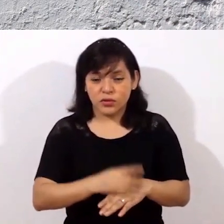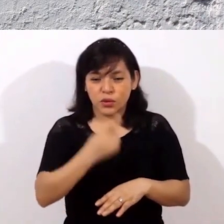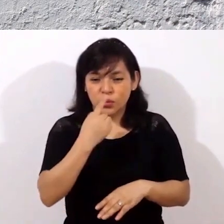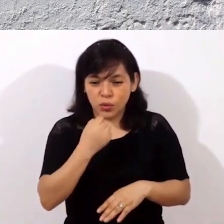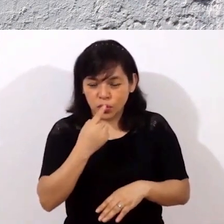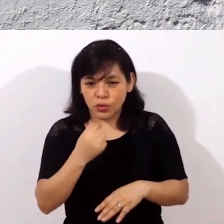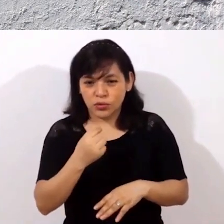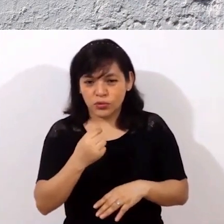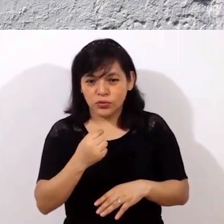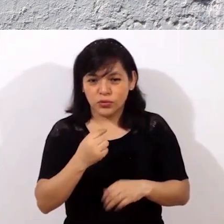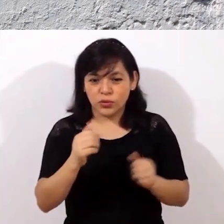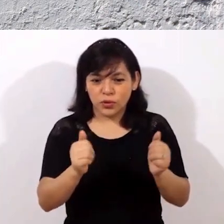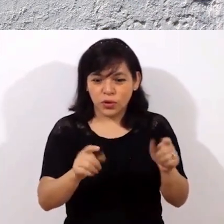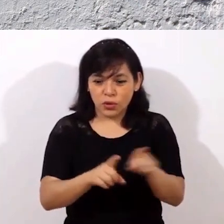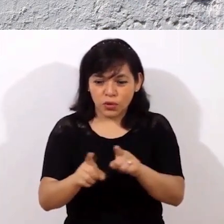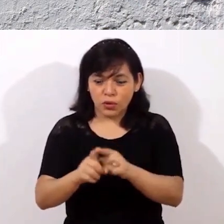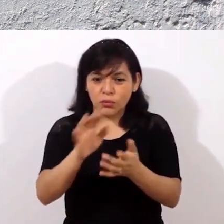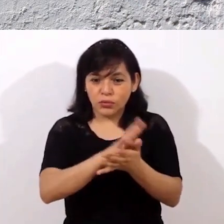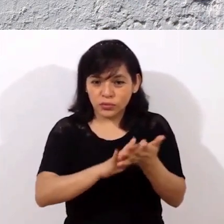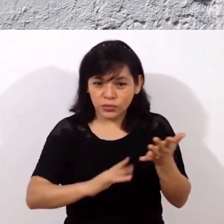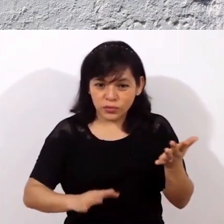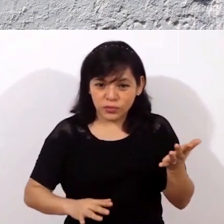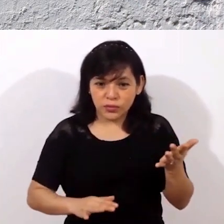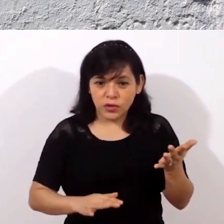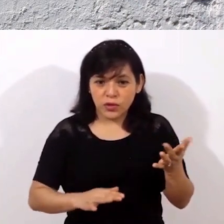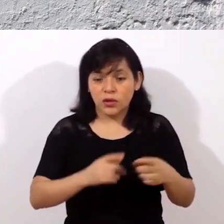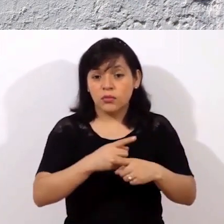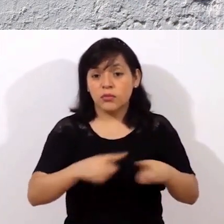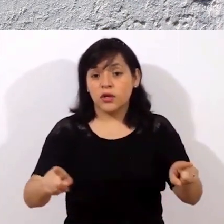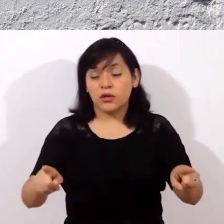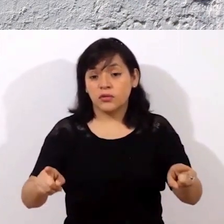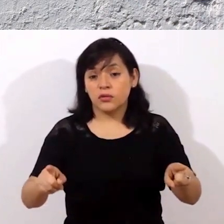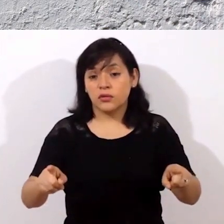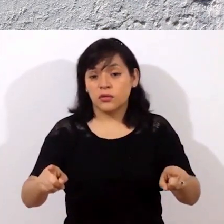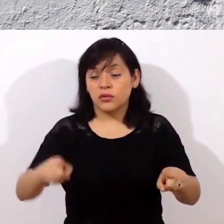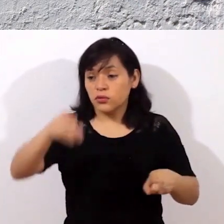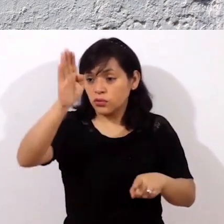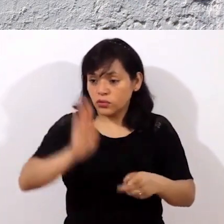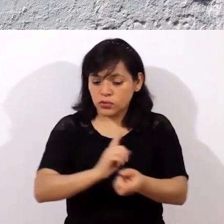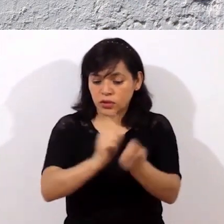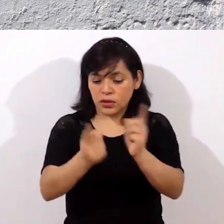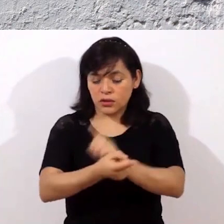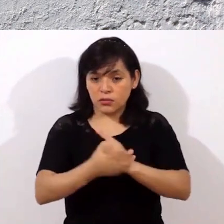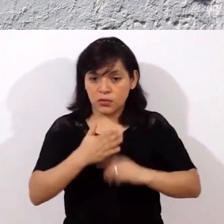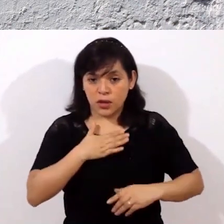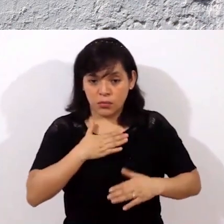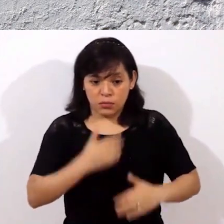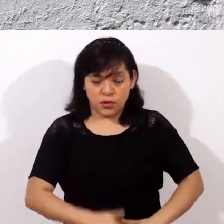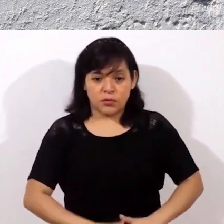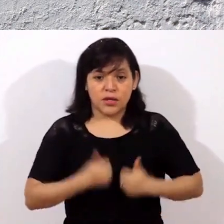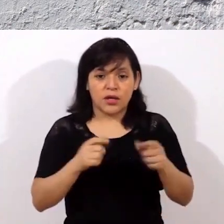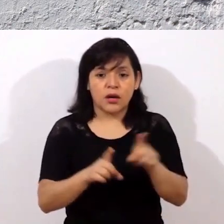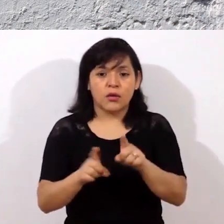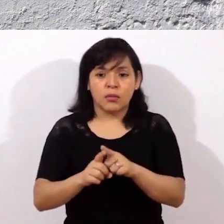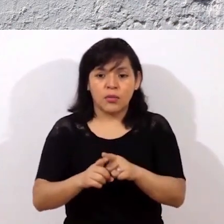mi vida puede venir a ser como blanca lana. Esta realidad te la queremos compartir a través de este